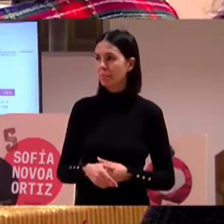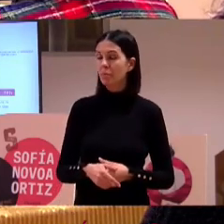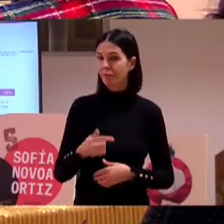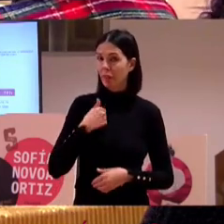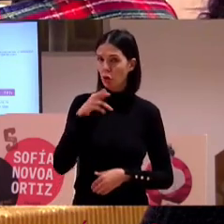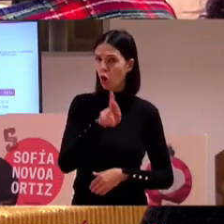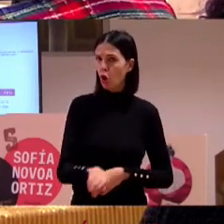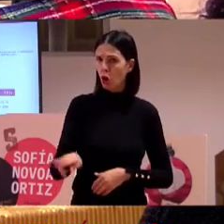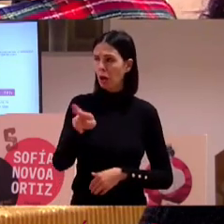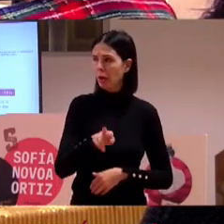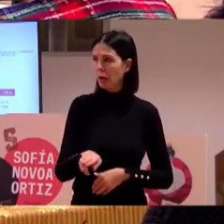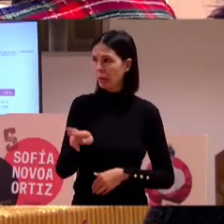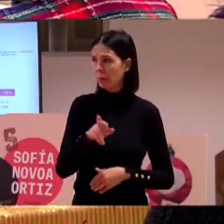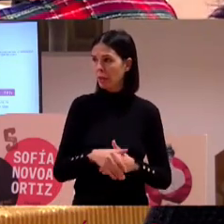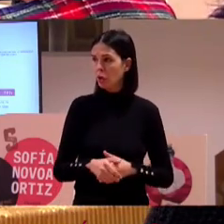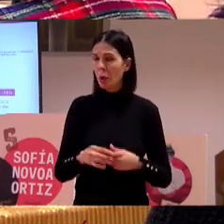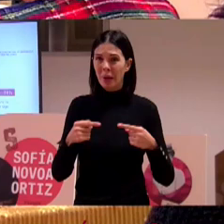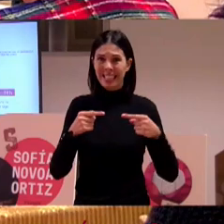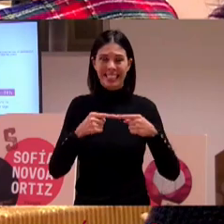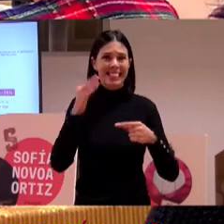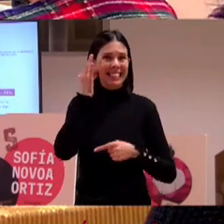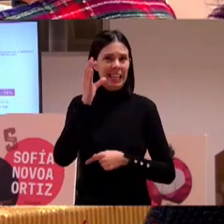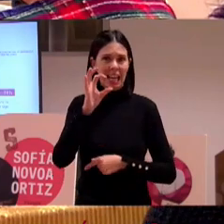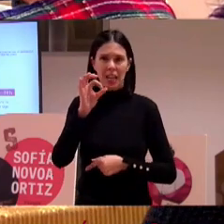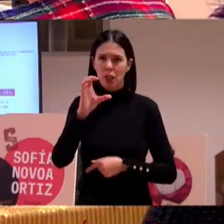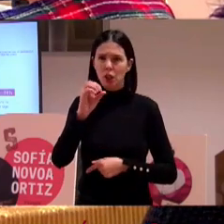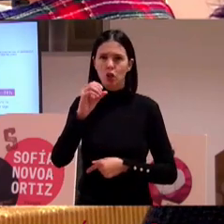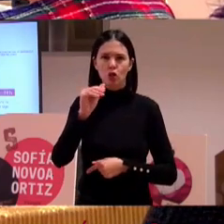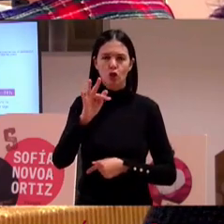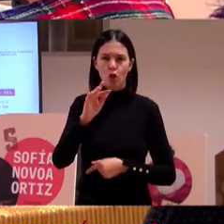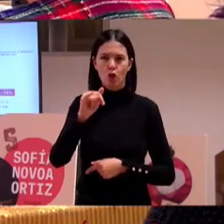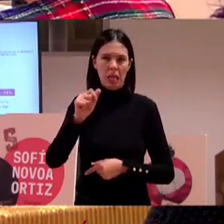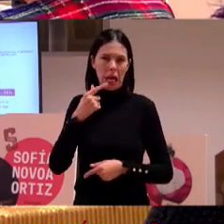repito, mi tía Sofía adoraba a su madre.